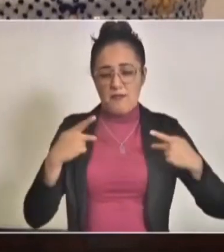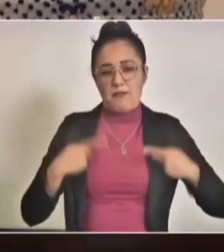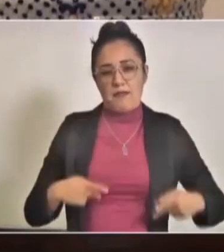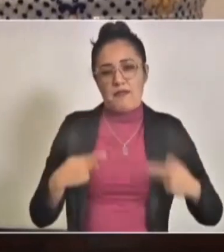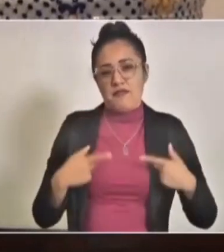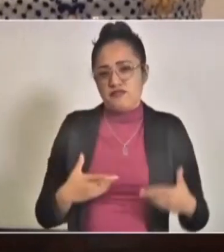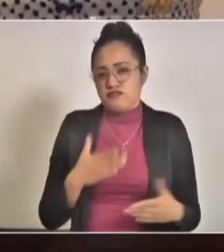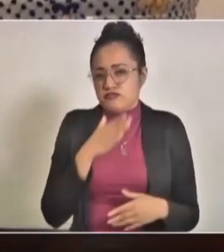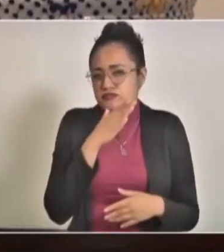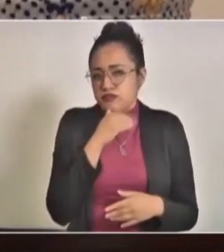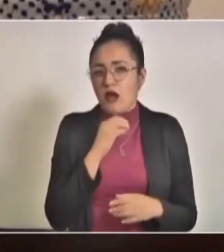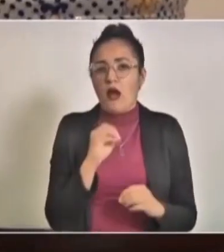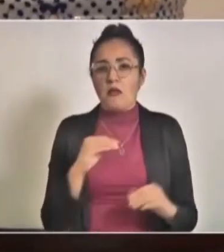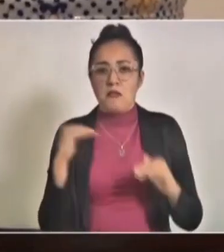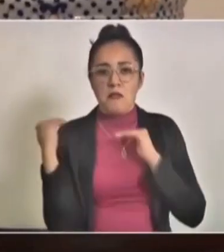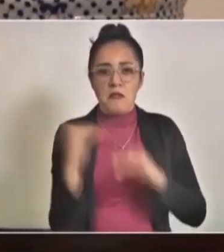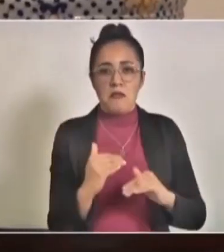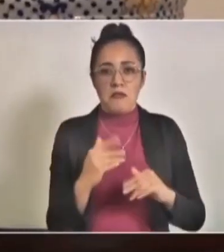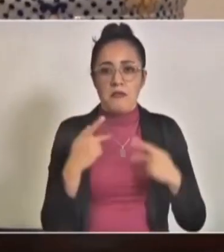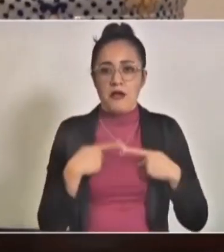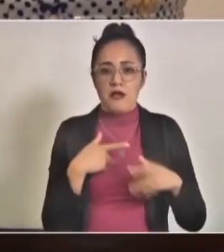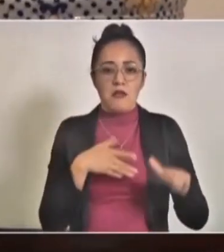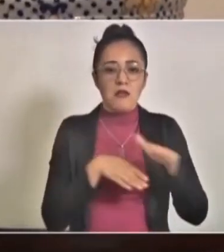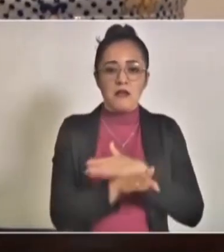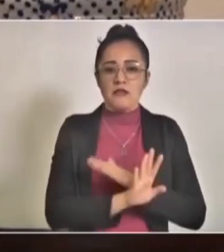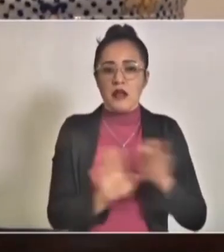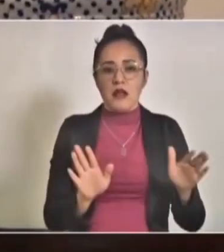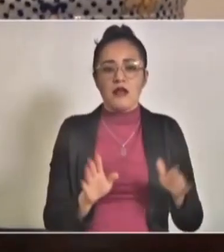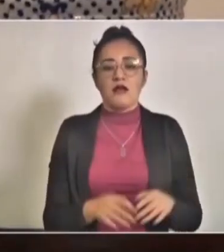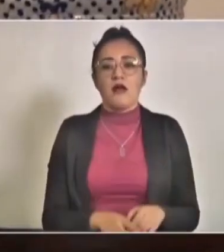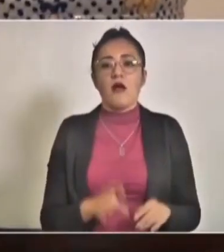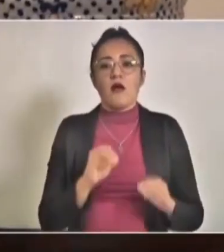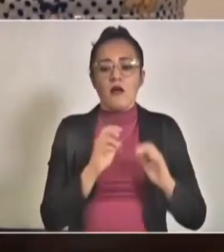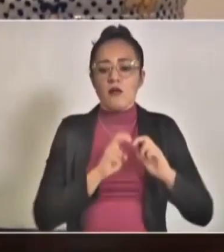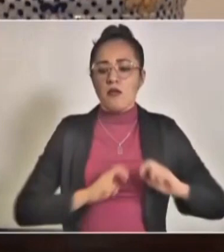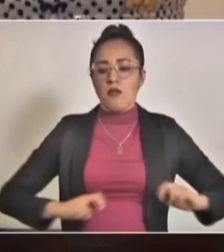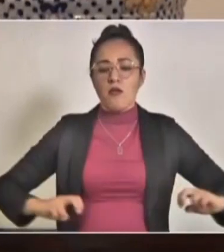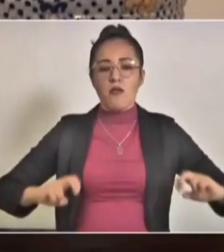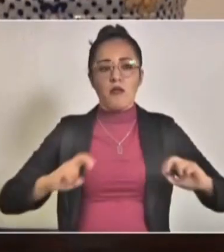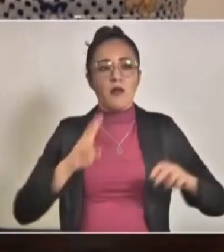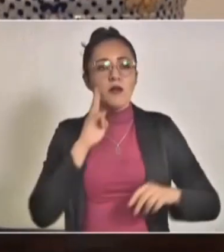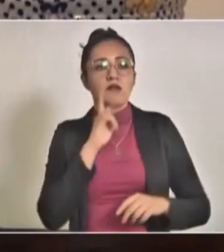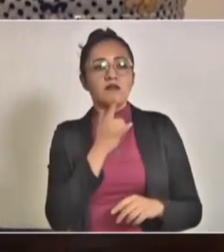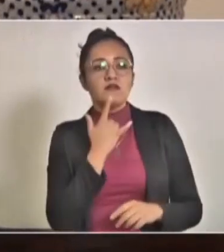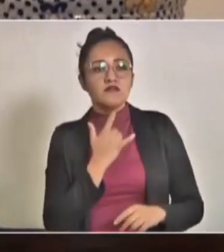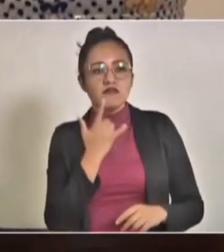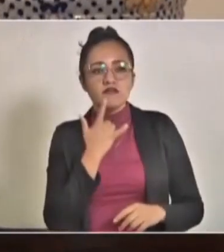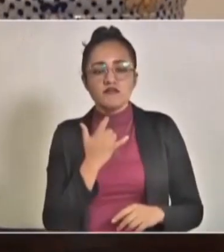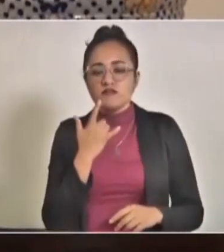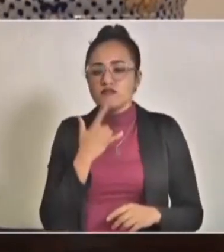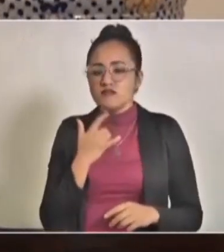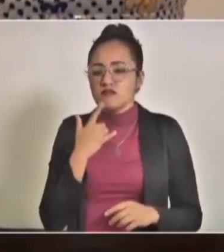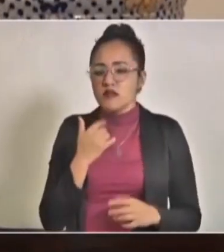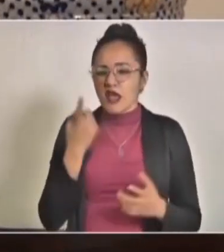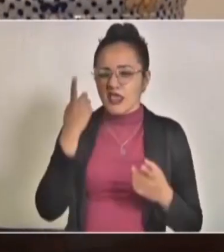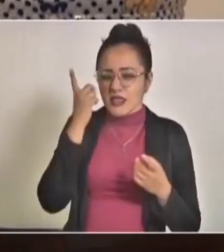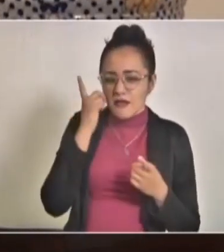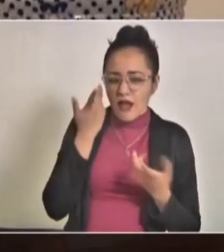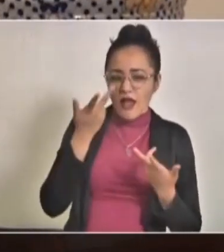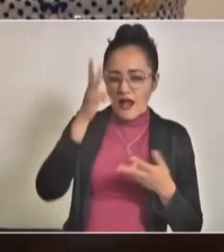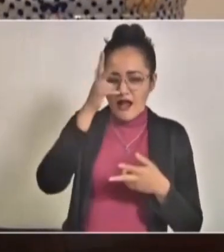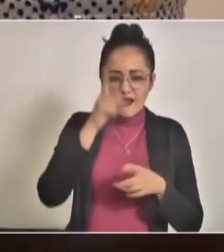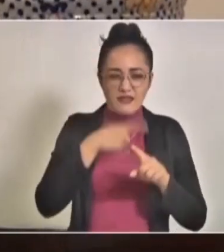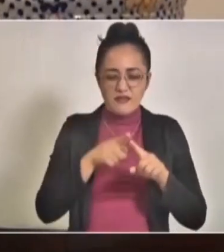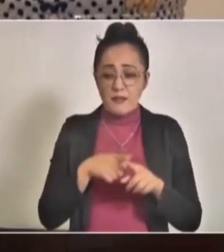o limitado que haya un palenque de miles de personas